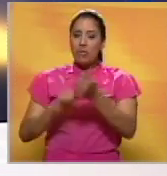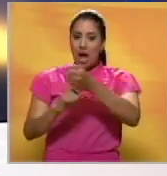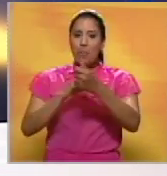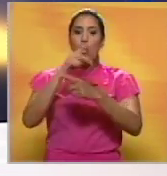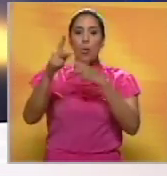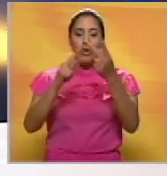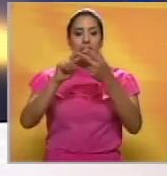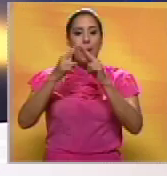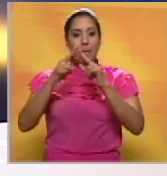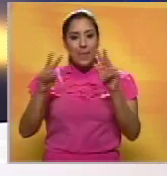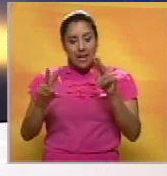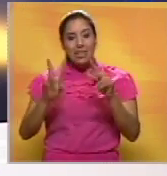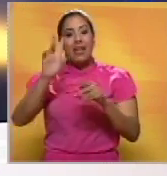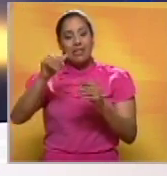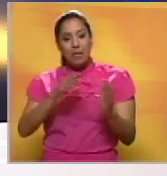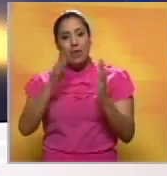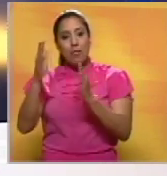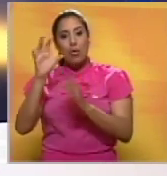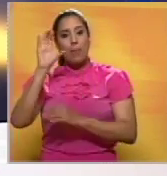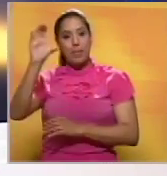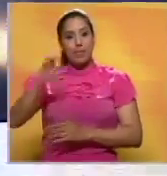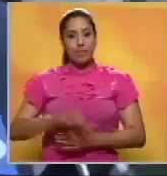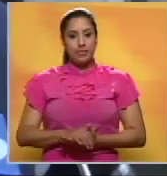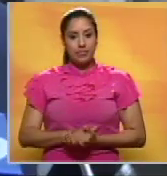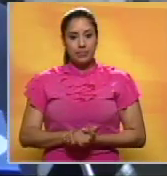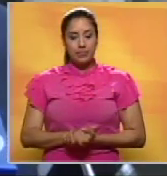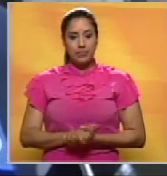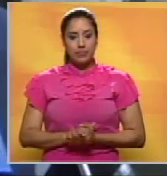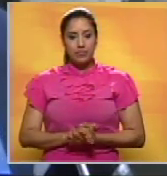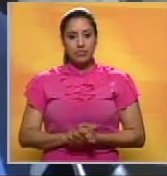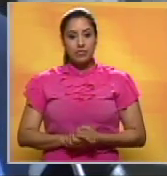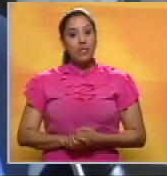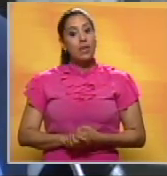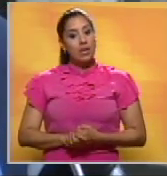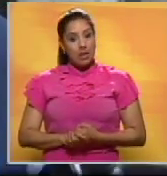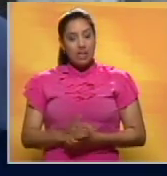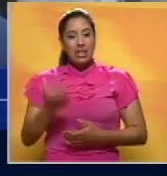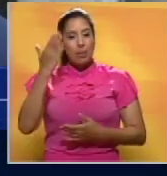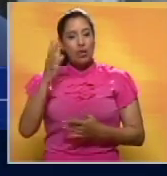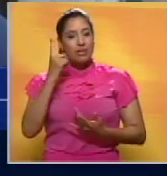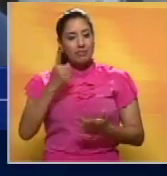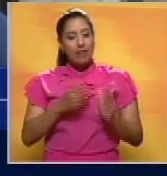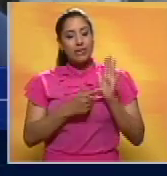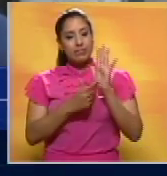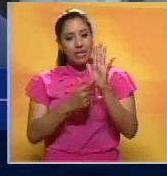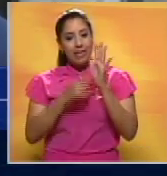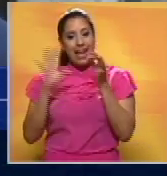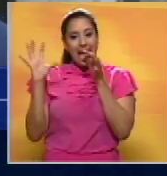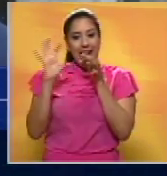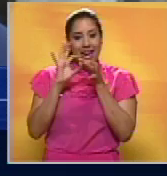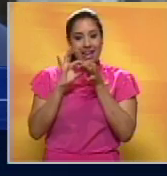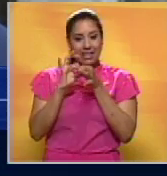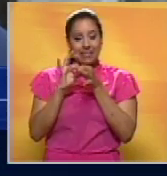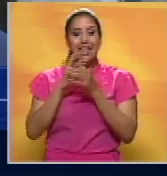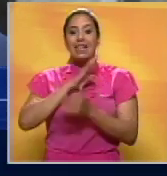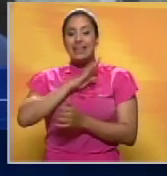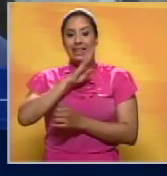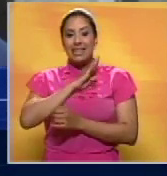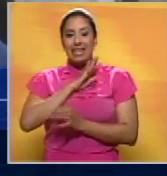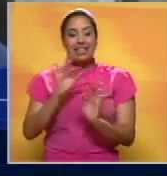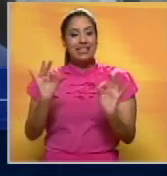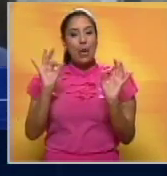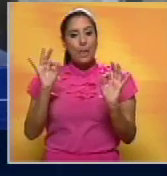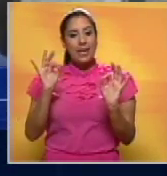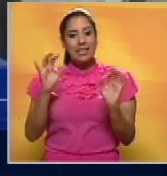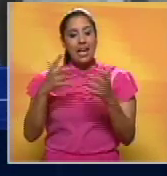el proceso de paz y el posconflicto en el país. Lo importante es resaltar que la alianza que tenemos tan